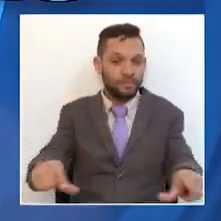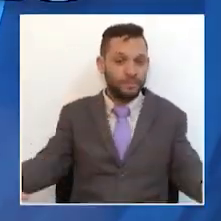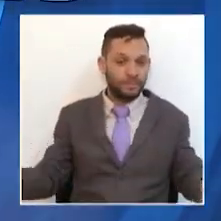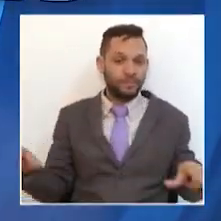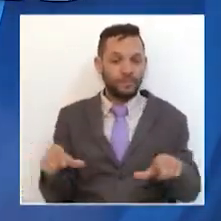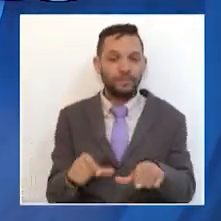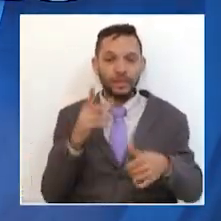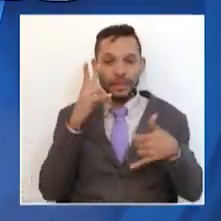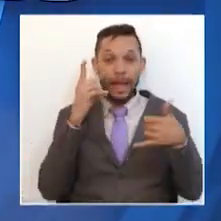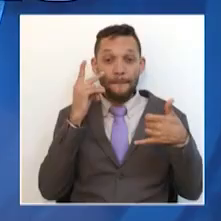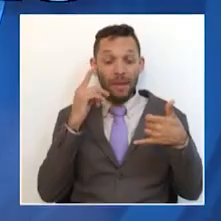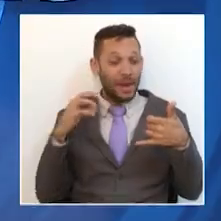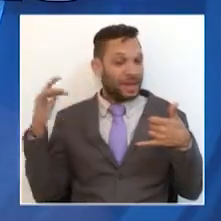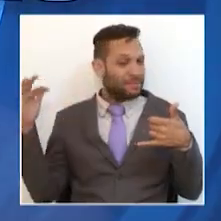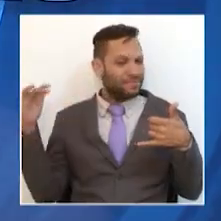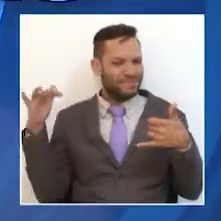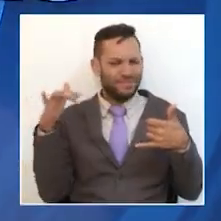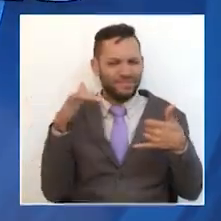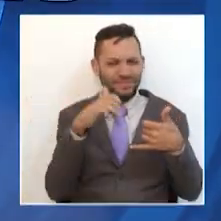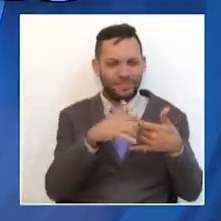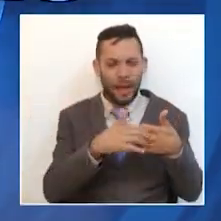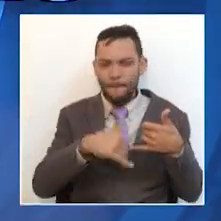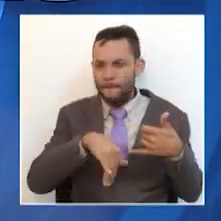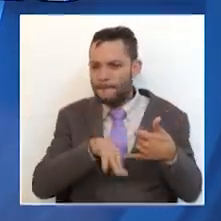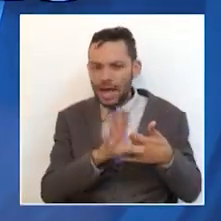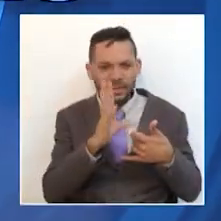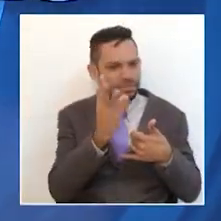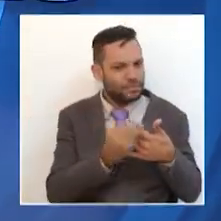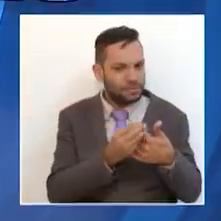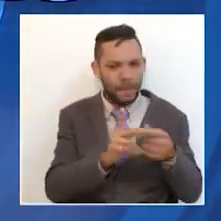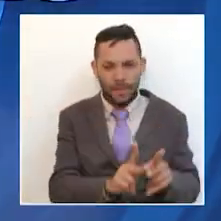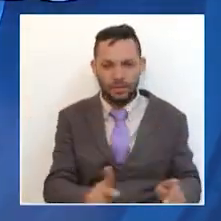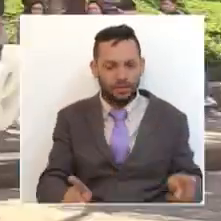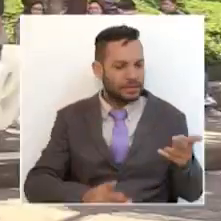país en ser la protagonista del certamen que superó todas las expectativas.